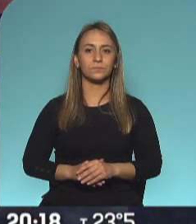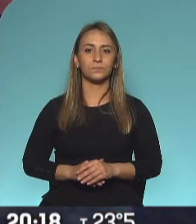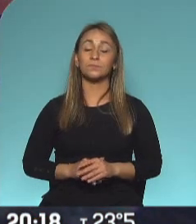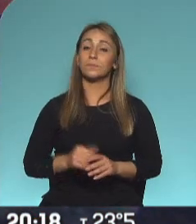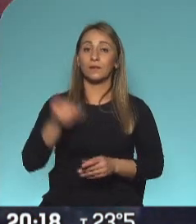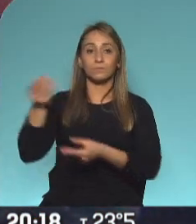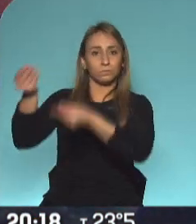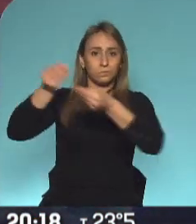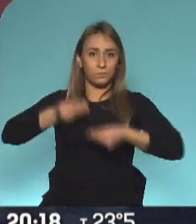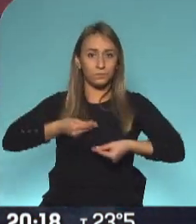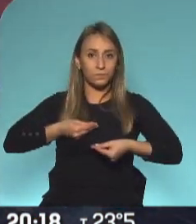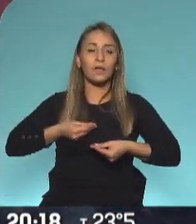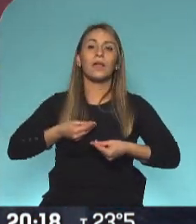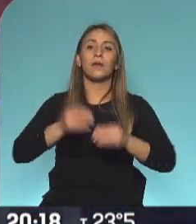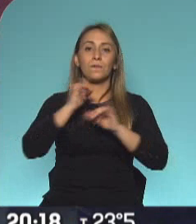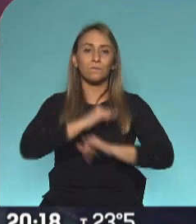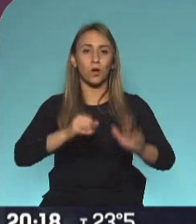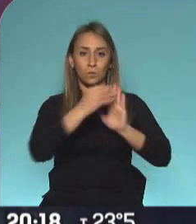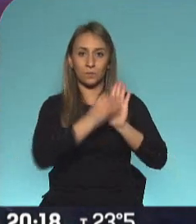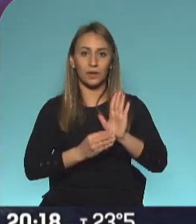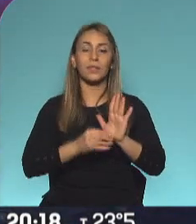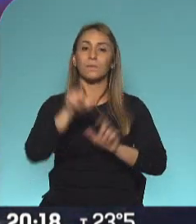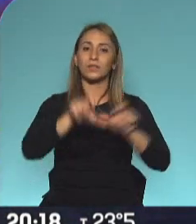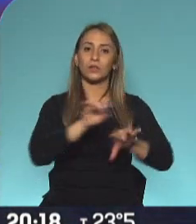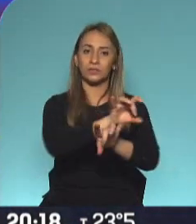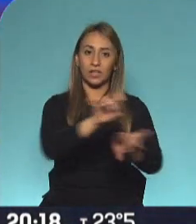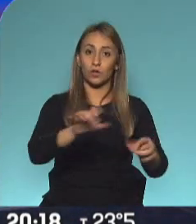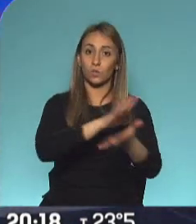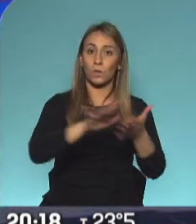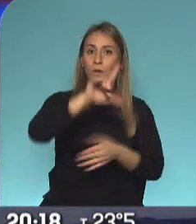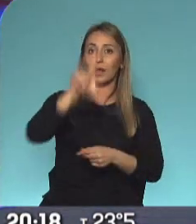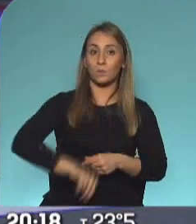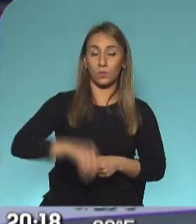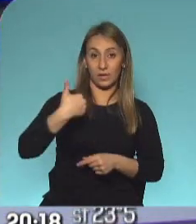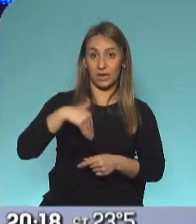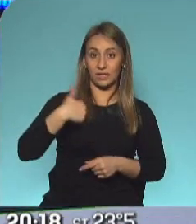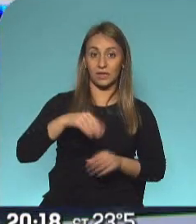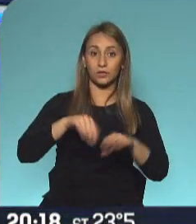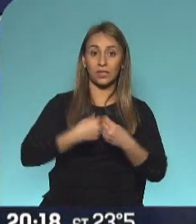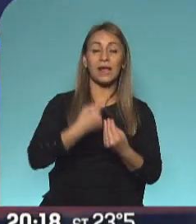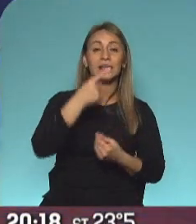Acabamos de recibir el reporte vespertino con los nuevos infectados de coronavirus en la República Argentina.